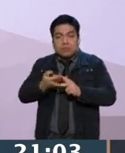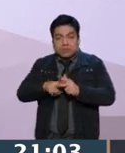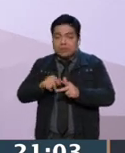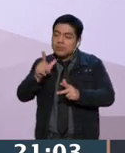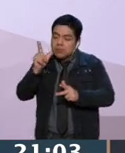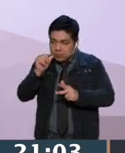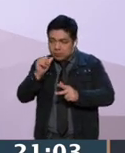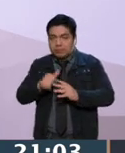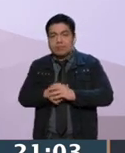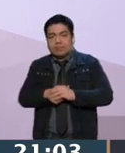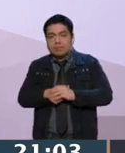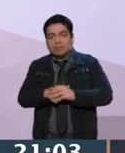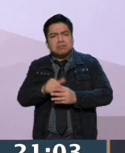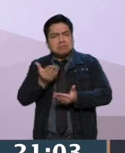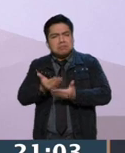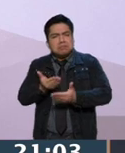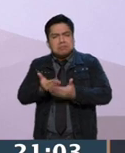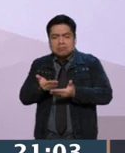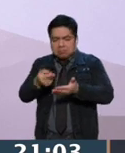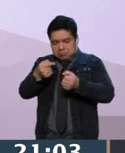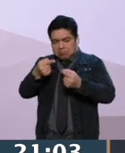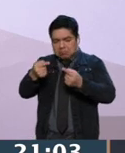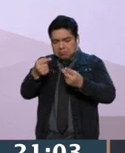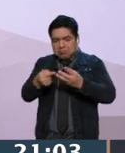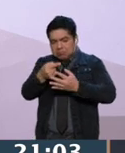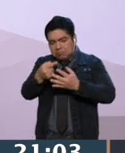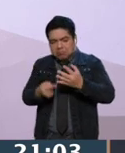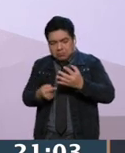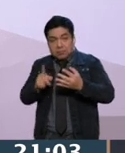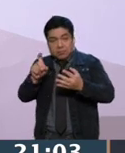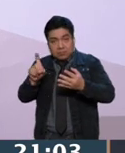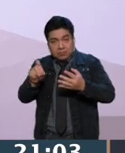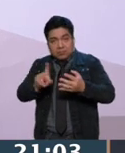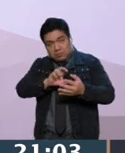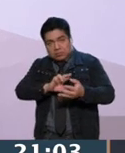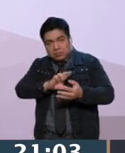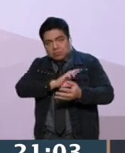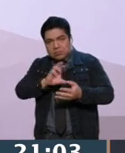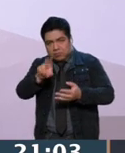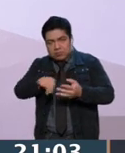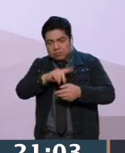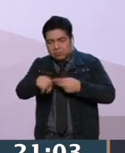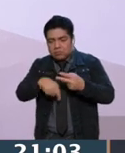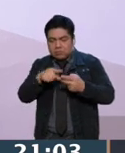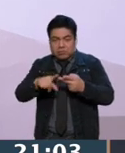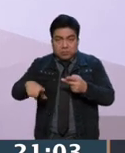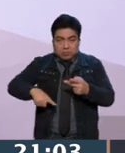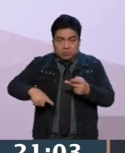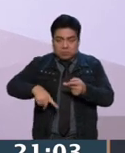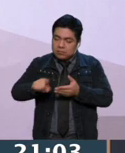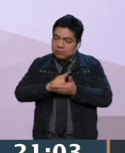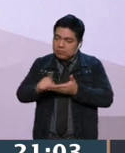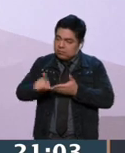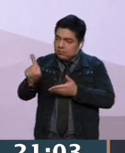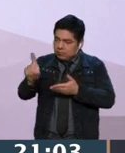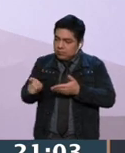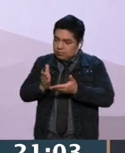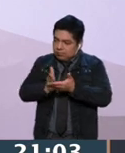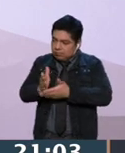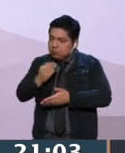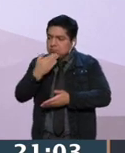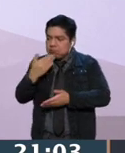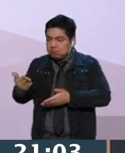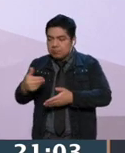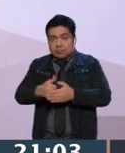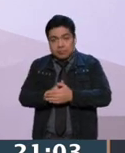mañana. Entre lo que plantea la minuta está frenar la privatización de los recursos hídricos y concretar que el Estado garantice el derecho de todos al acceso al